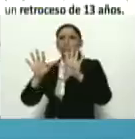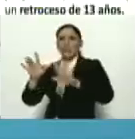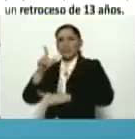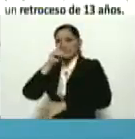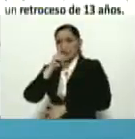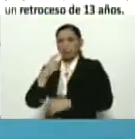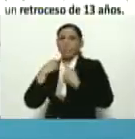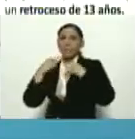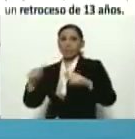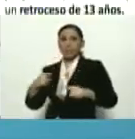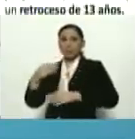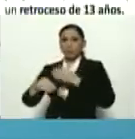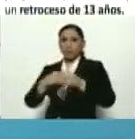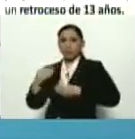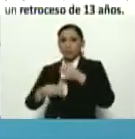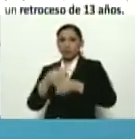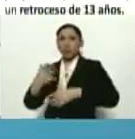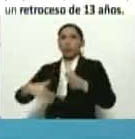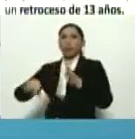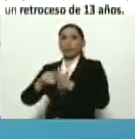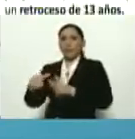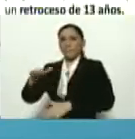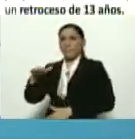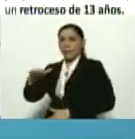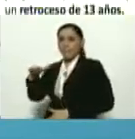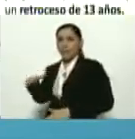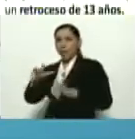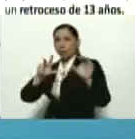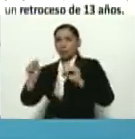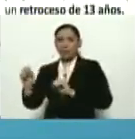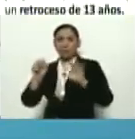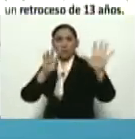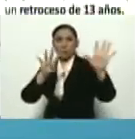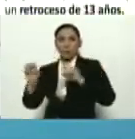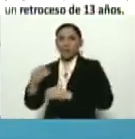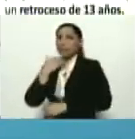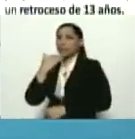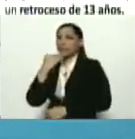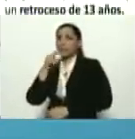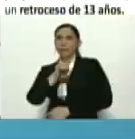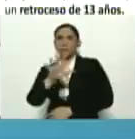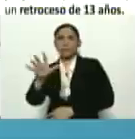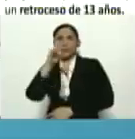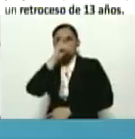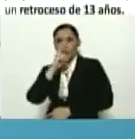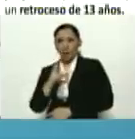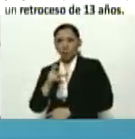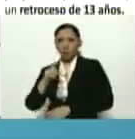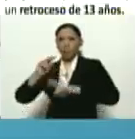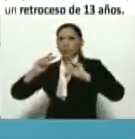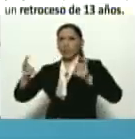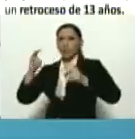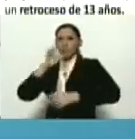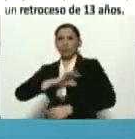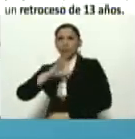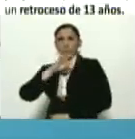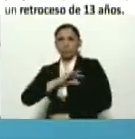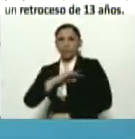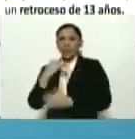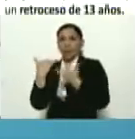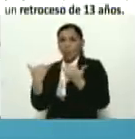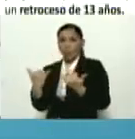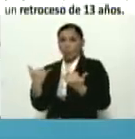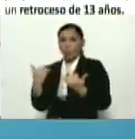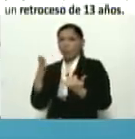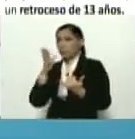que nos hizo realmente retroceder en los 80s y los 90s, casi 25 años en materia social. Y ahora, si